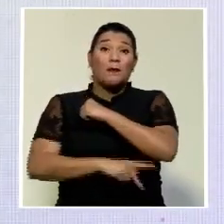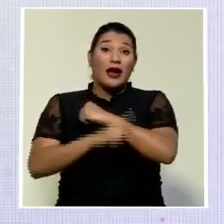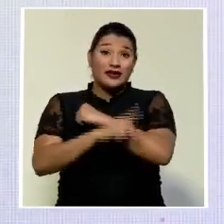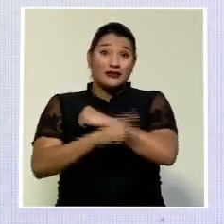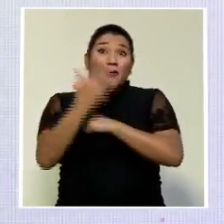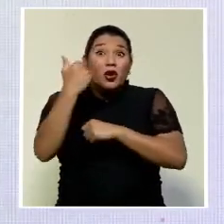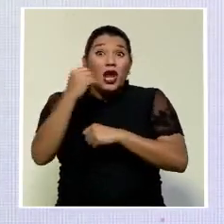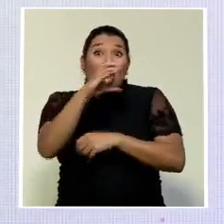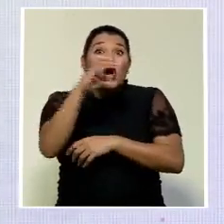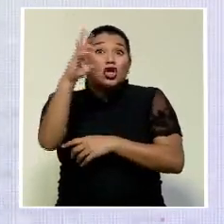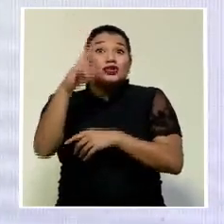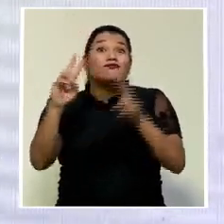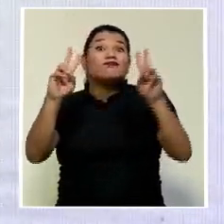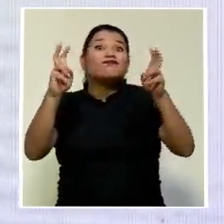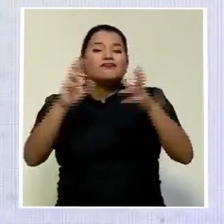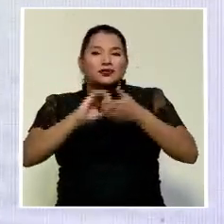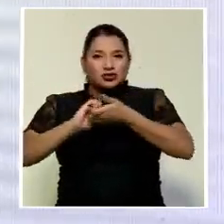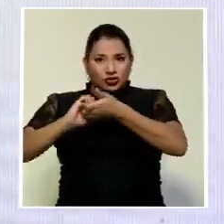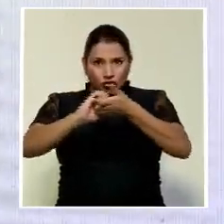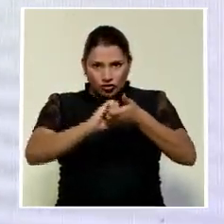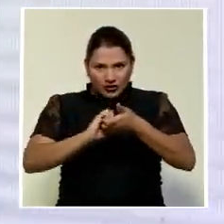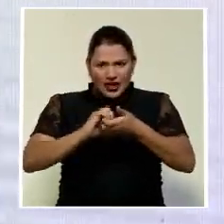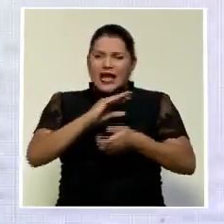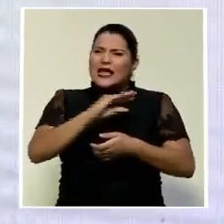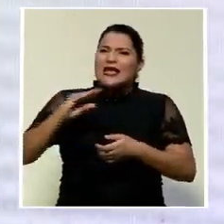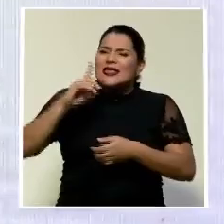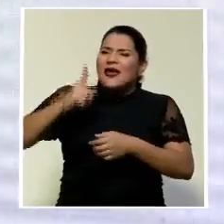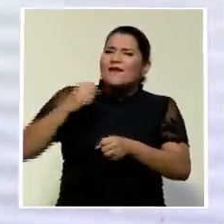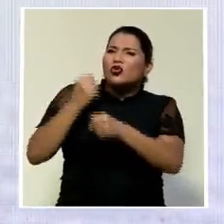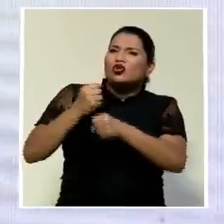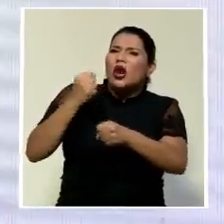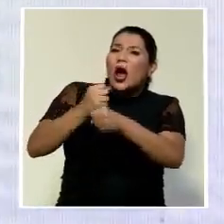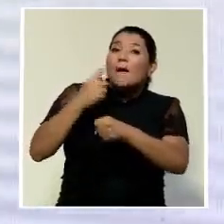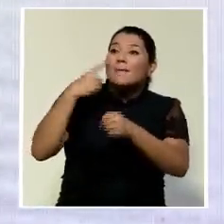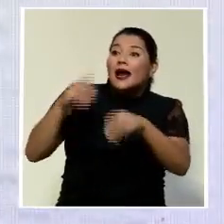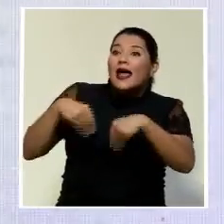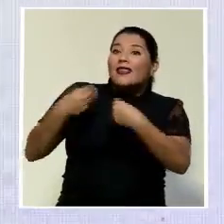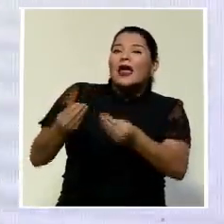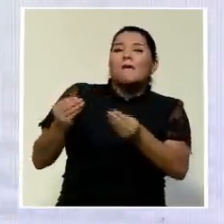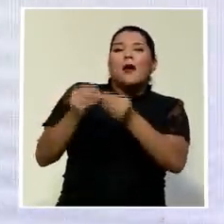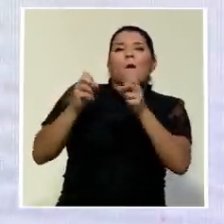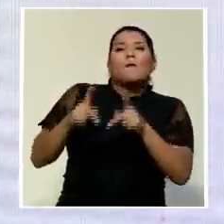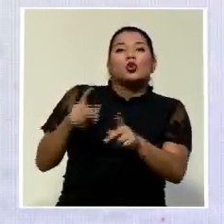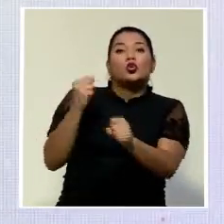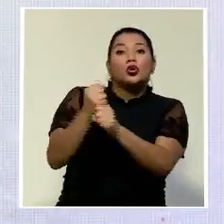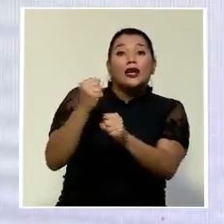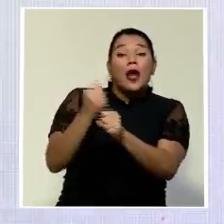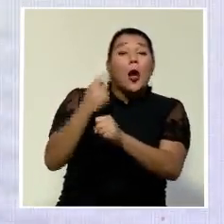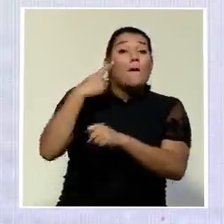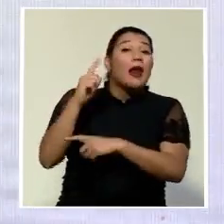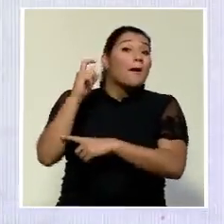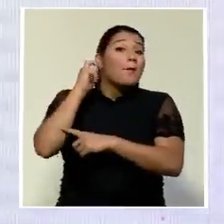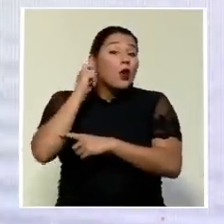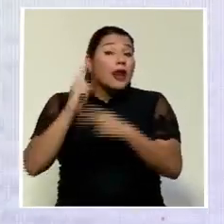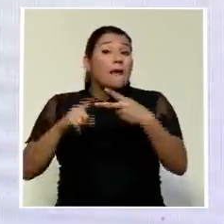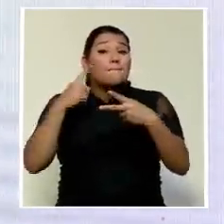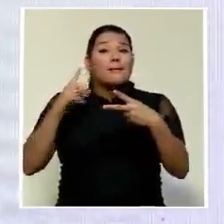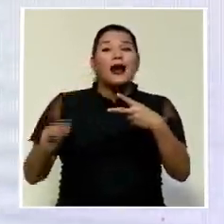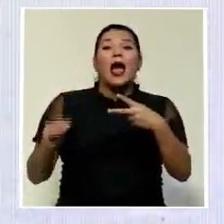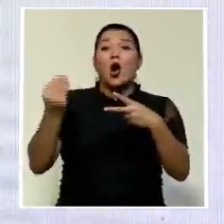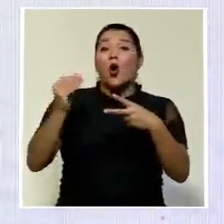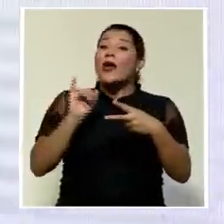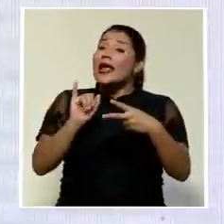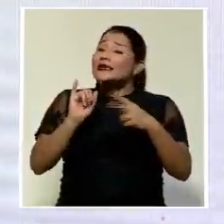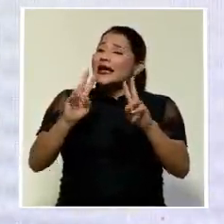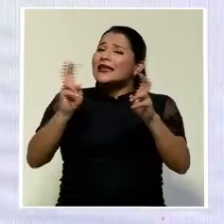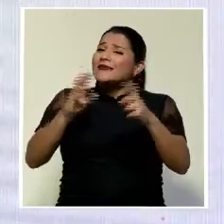Y trabajar por recuperar las oportunidades de empleo para esas mujeres, para esos jóvenes, es la prioridad número